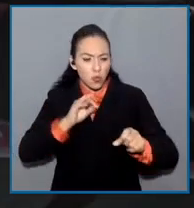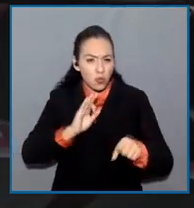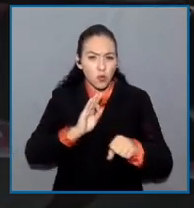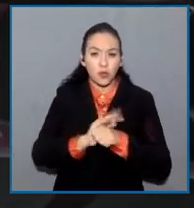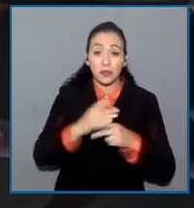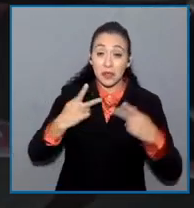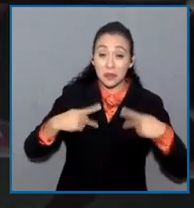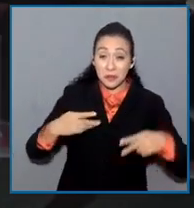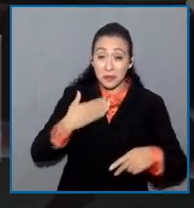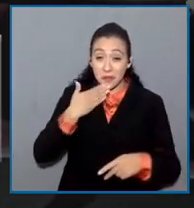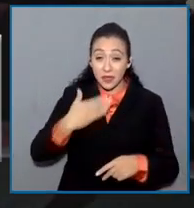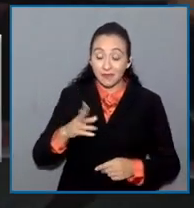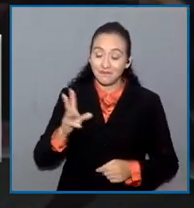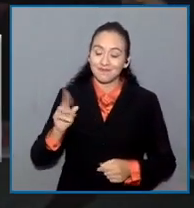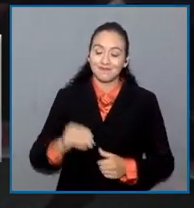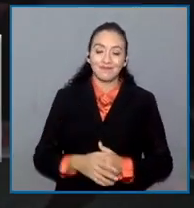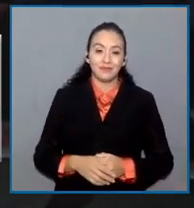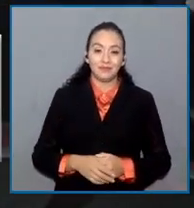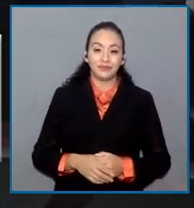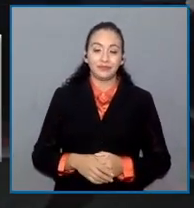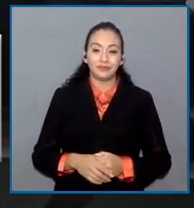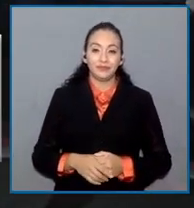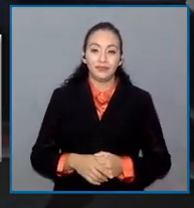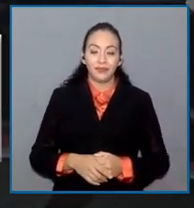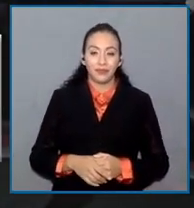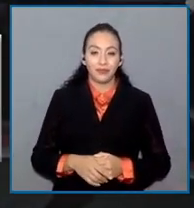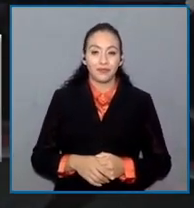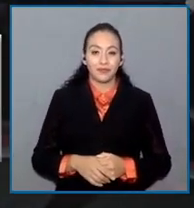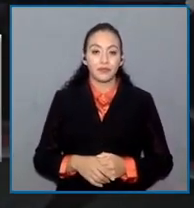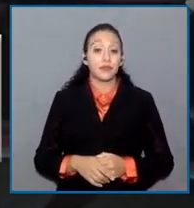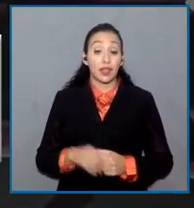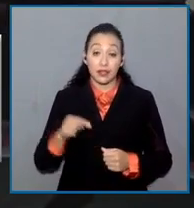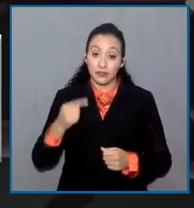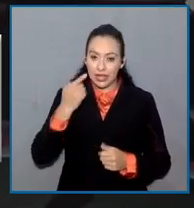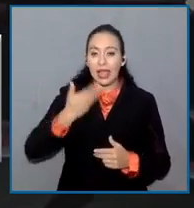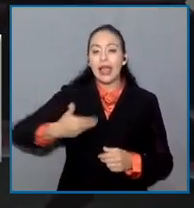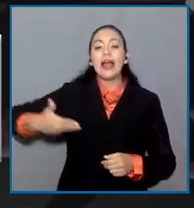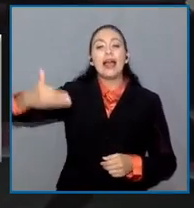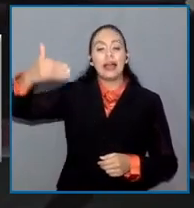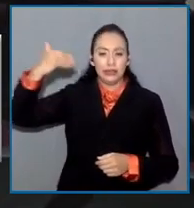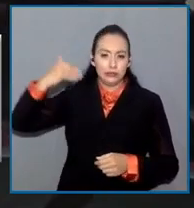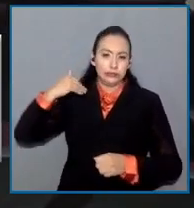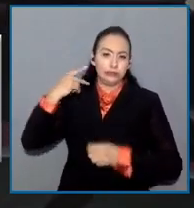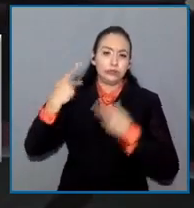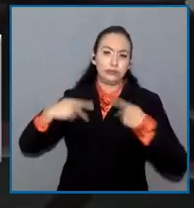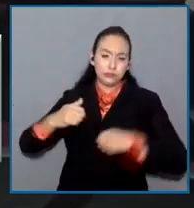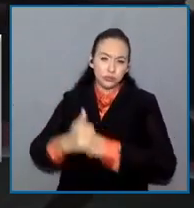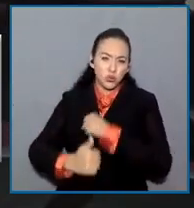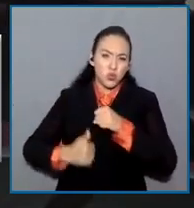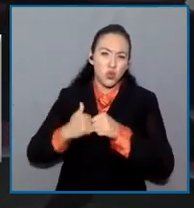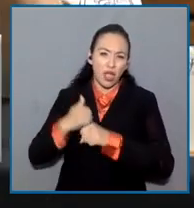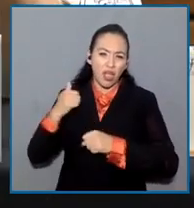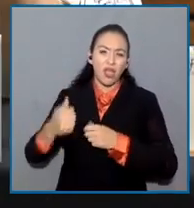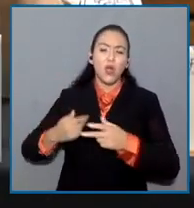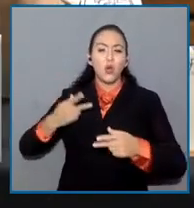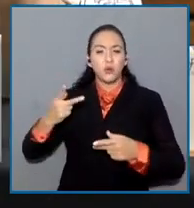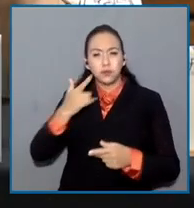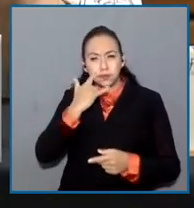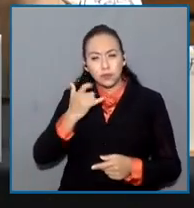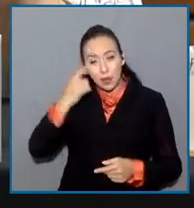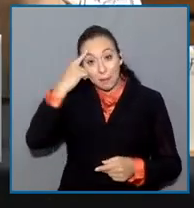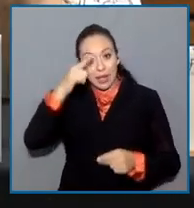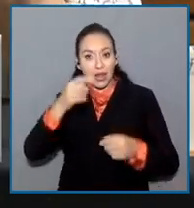Que se pierda toda la experiencia adquirida para juzgar con perspectiva de género en México es uno de los mayores riesgos de la reforma